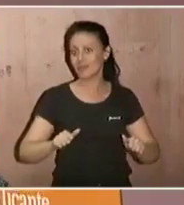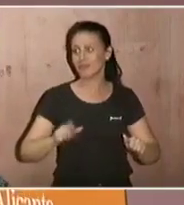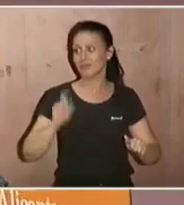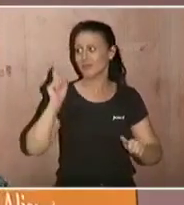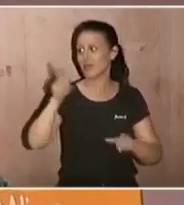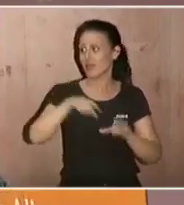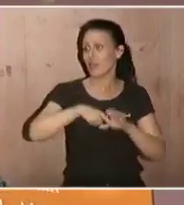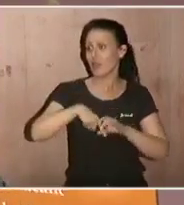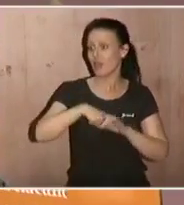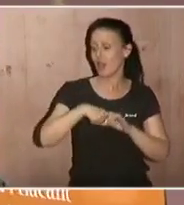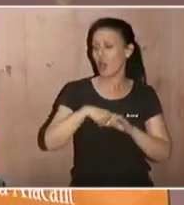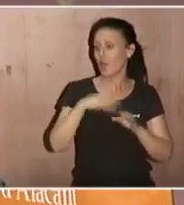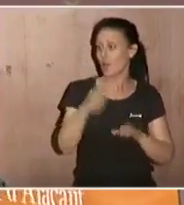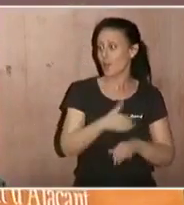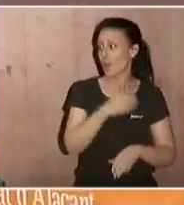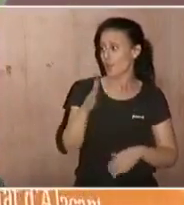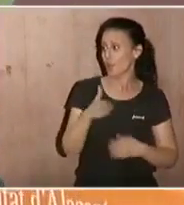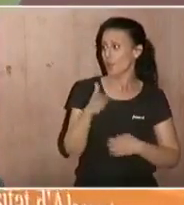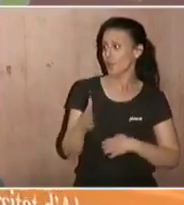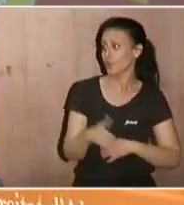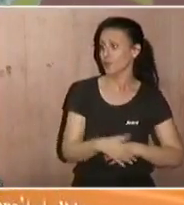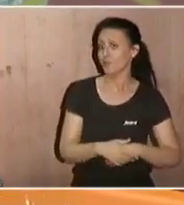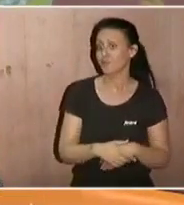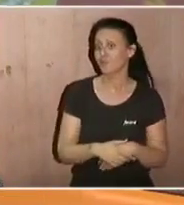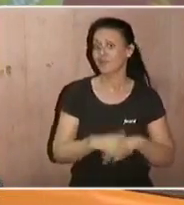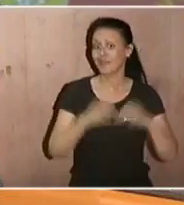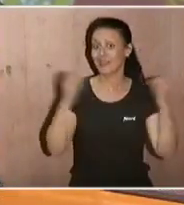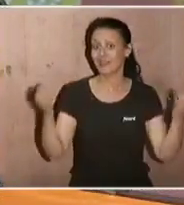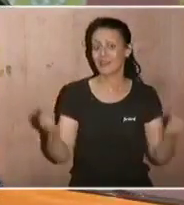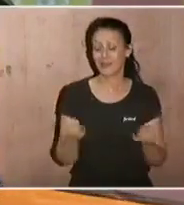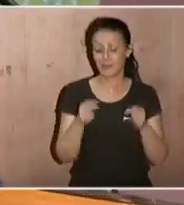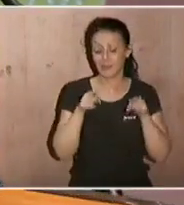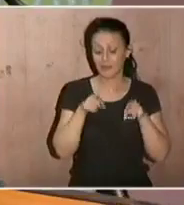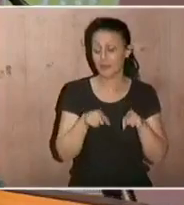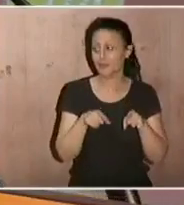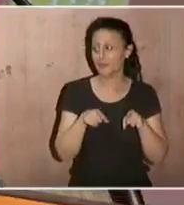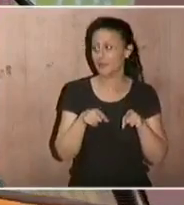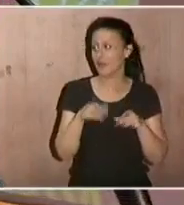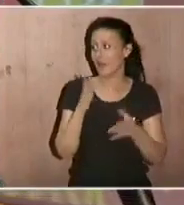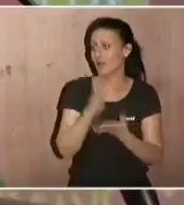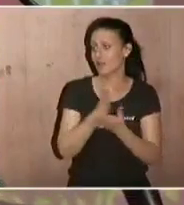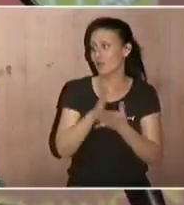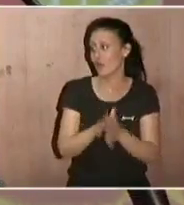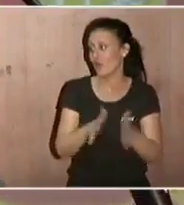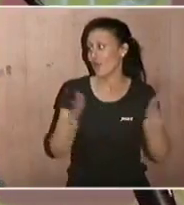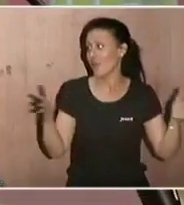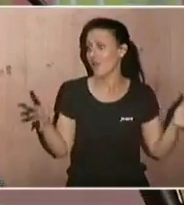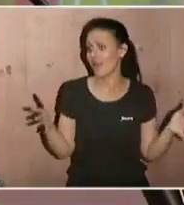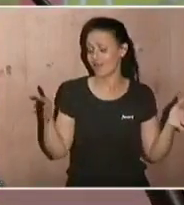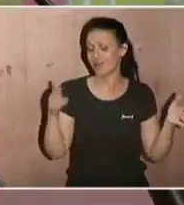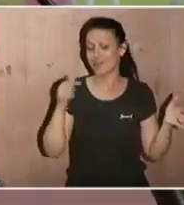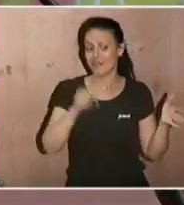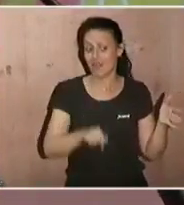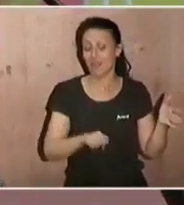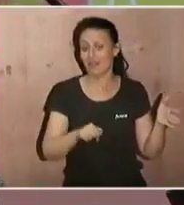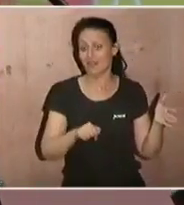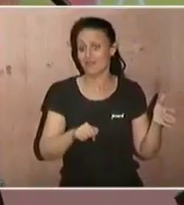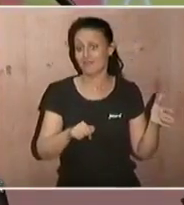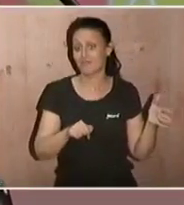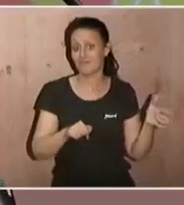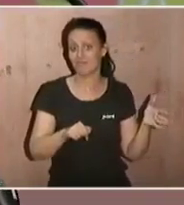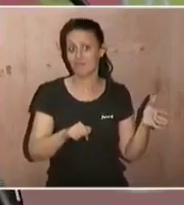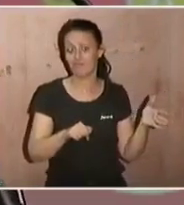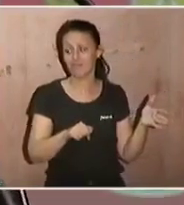promoción de esas plazas. La dinámica llevaba al dominio de las grandes escuelas, dentro de las cuales se formaban a su